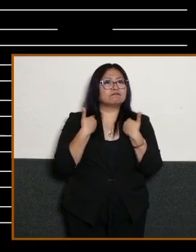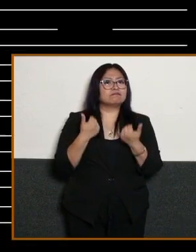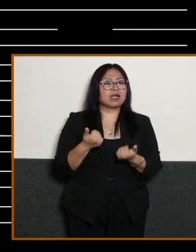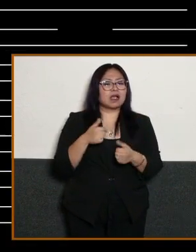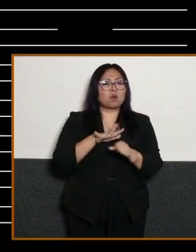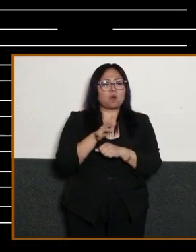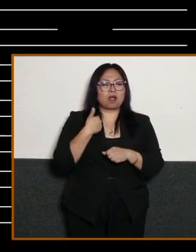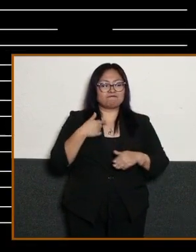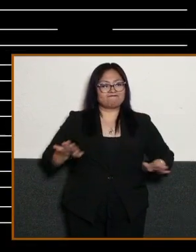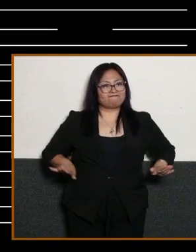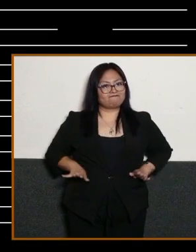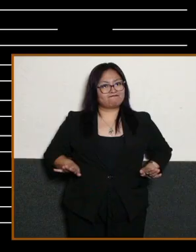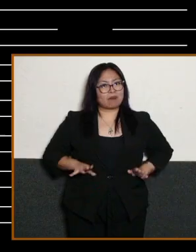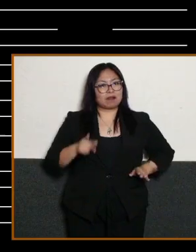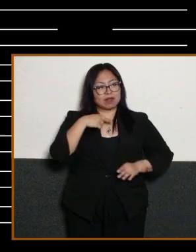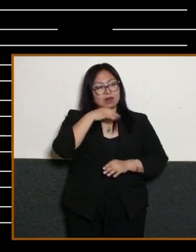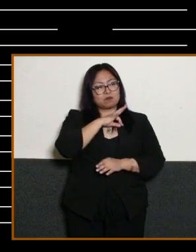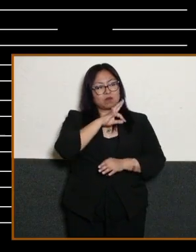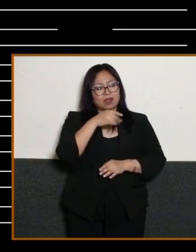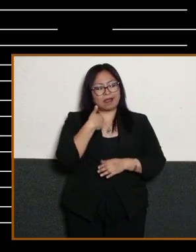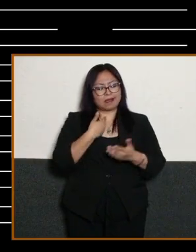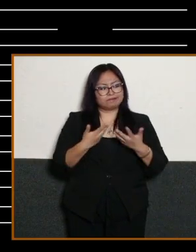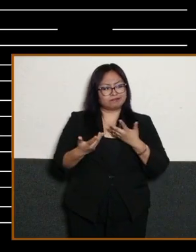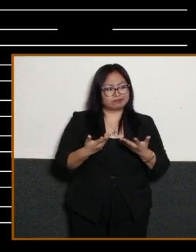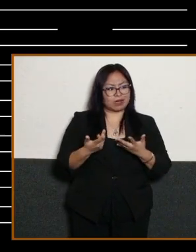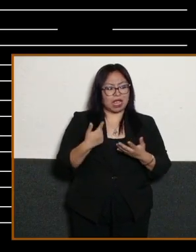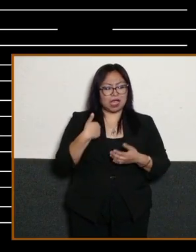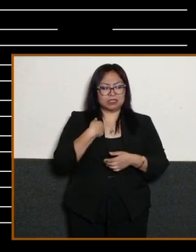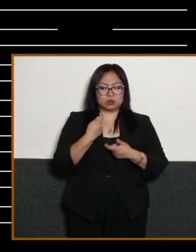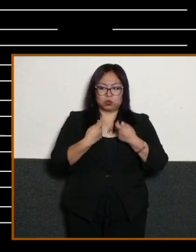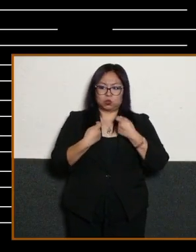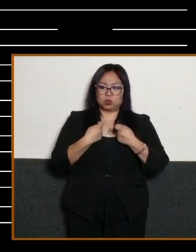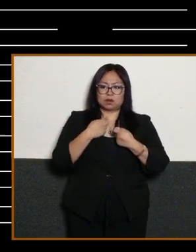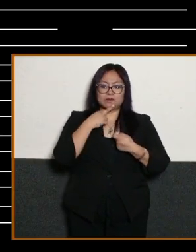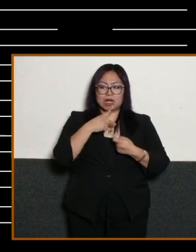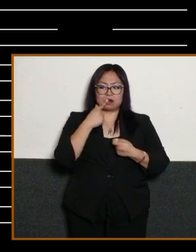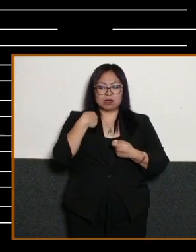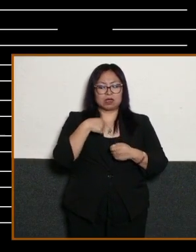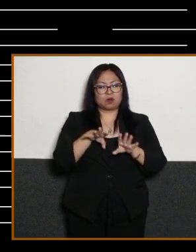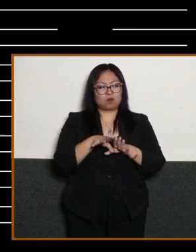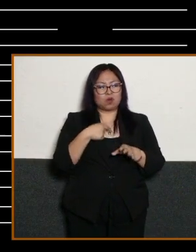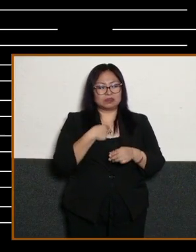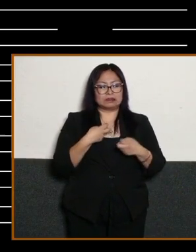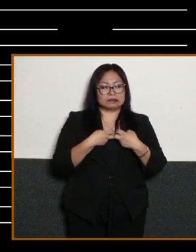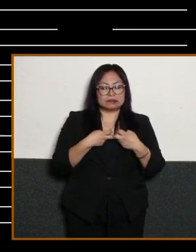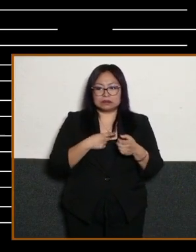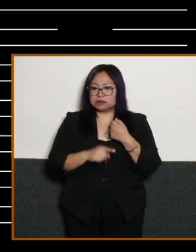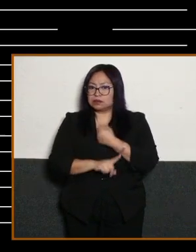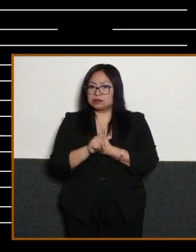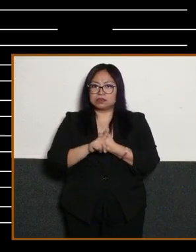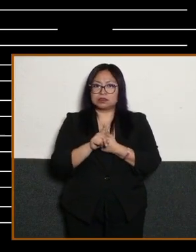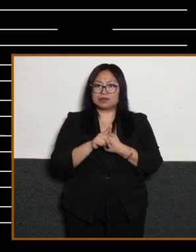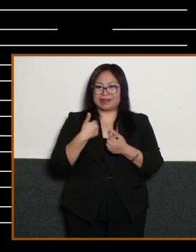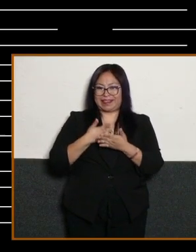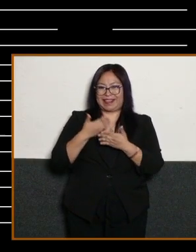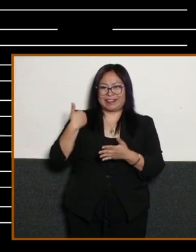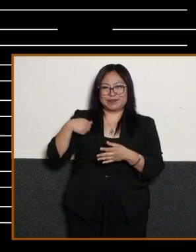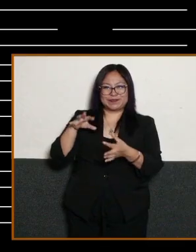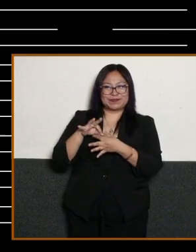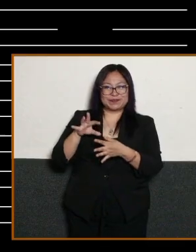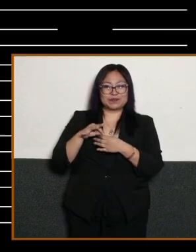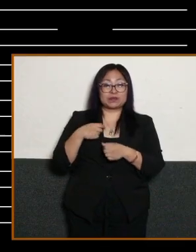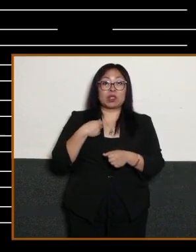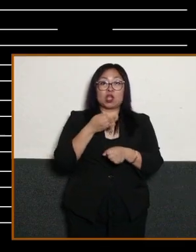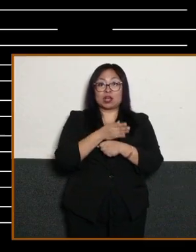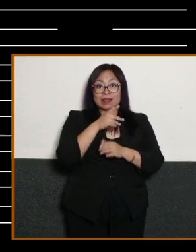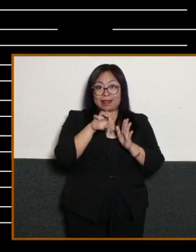de comportar ante esta incertidumbre que hablábamos al principio. Y por otro lado, la